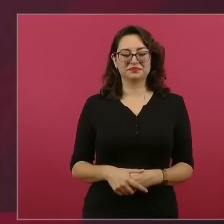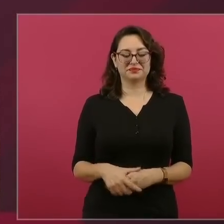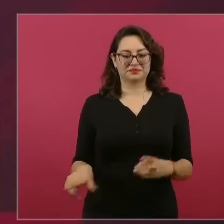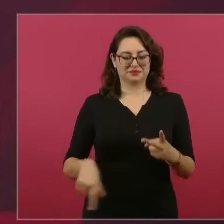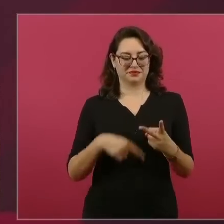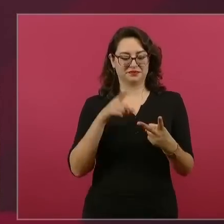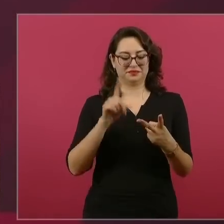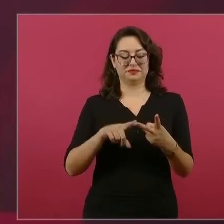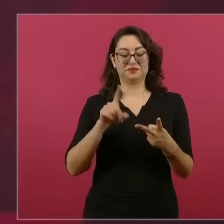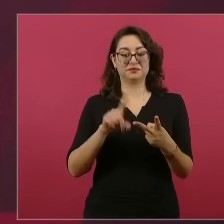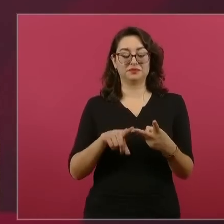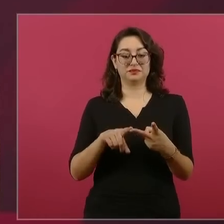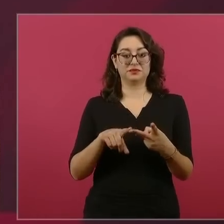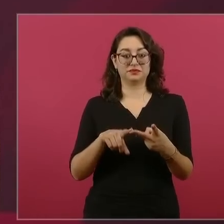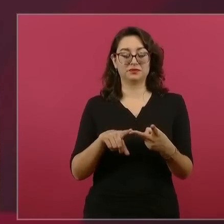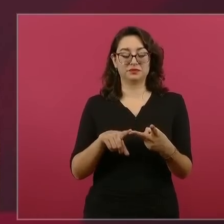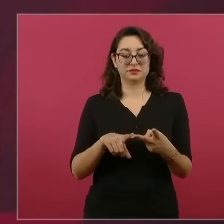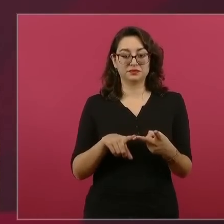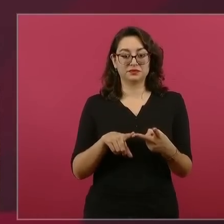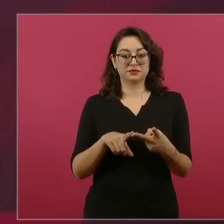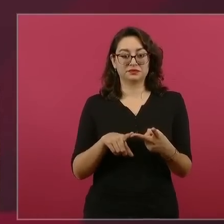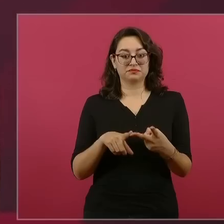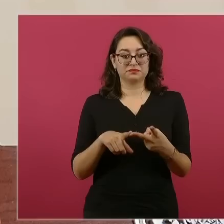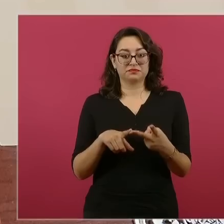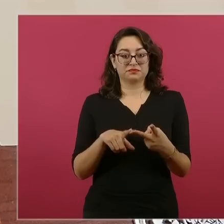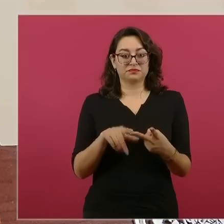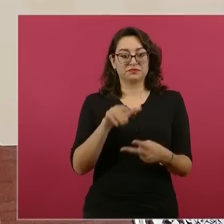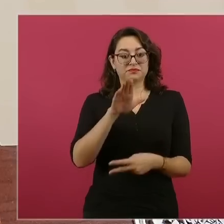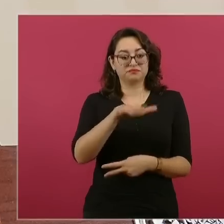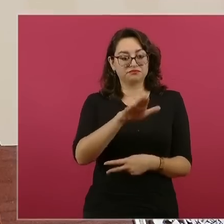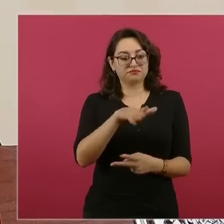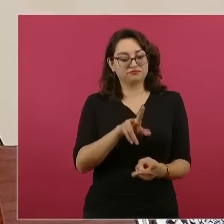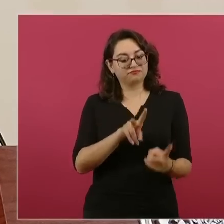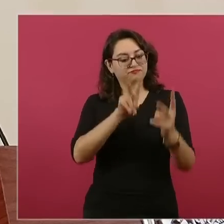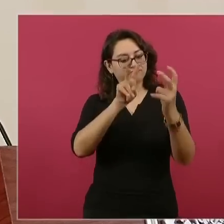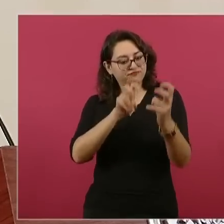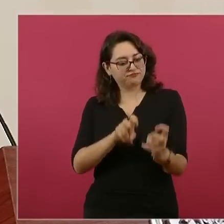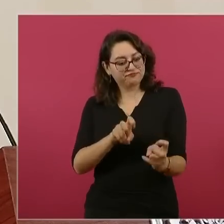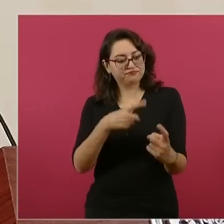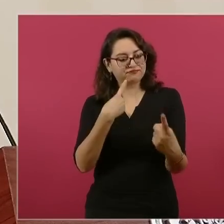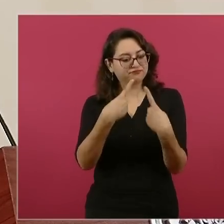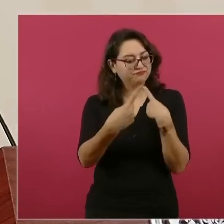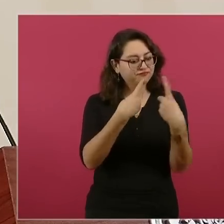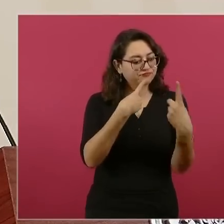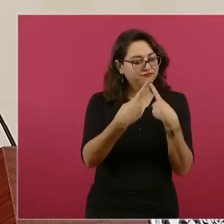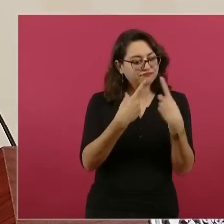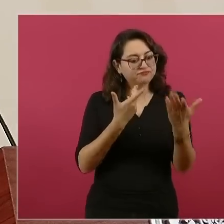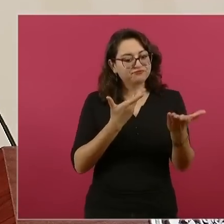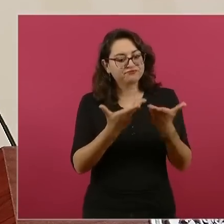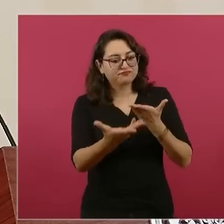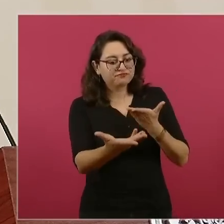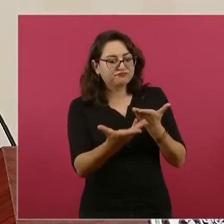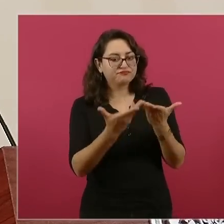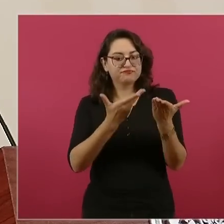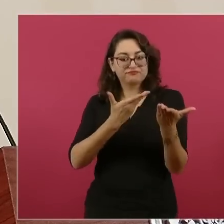La otra cuestión es, a ver, vamos a negociar.